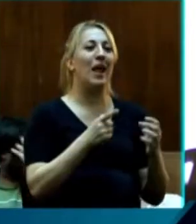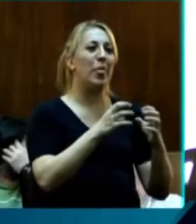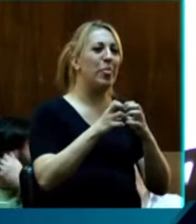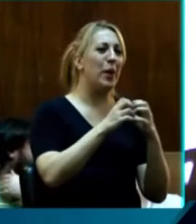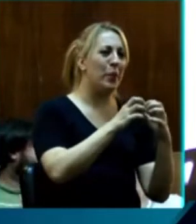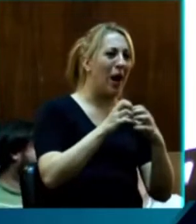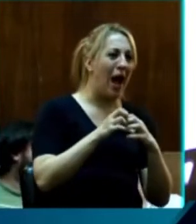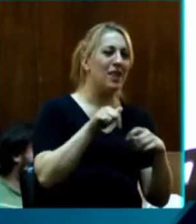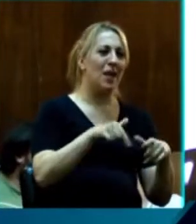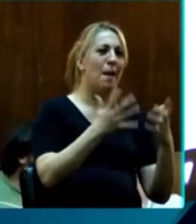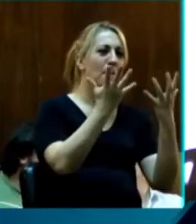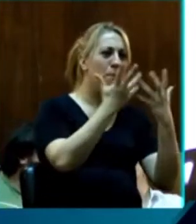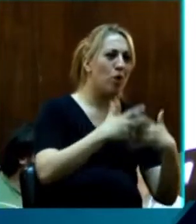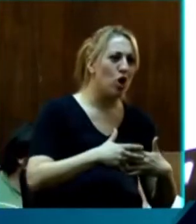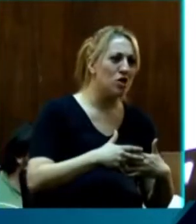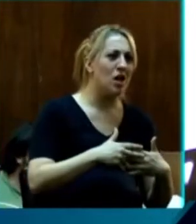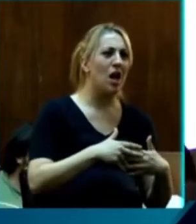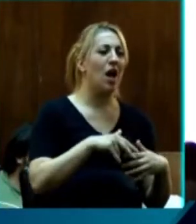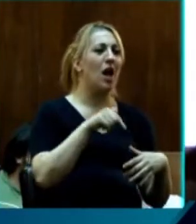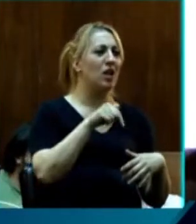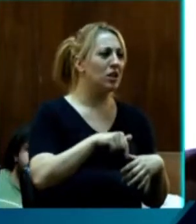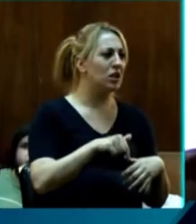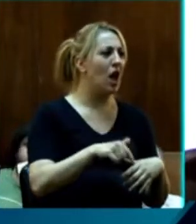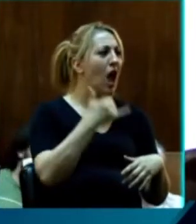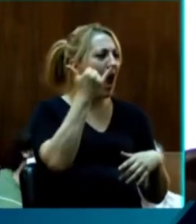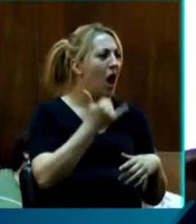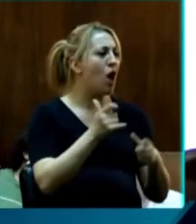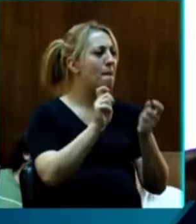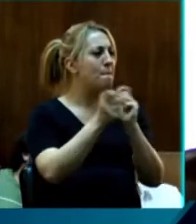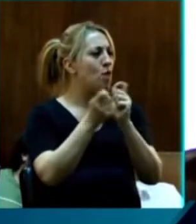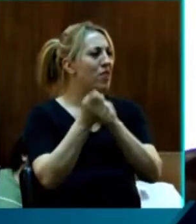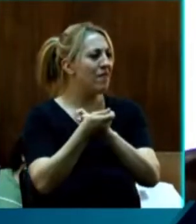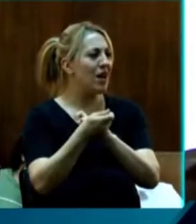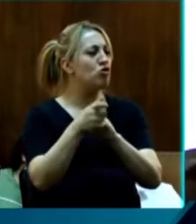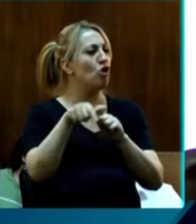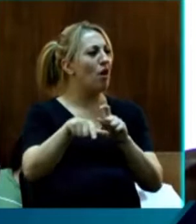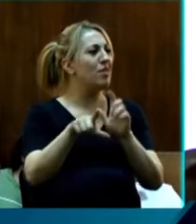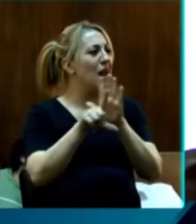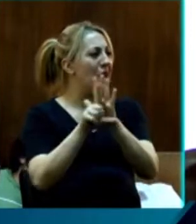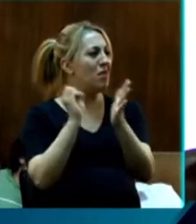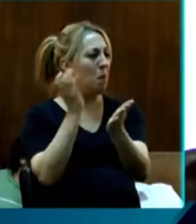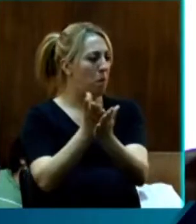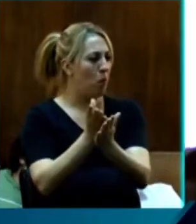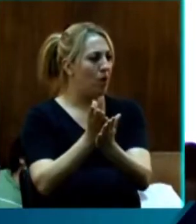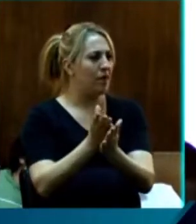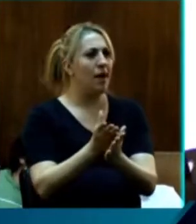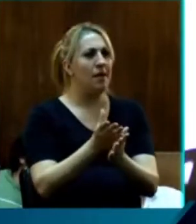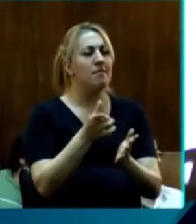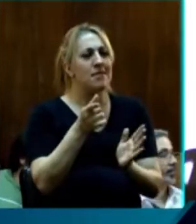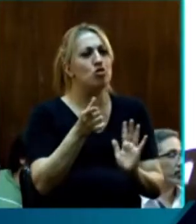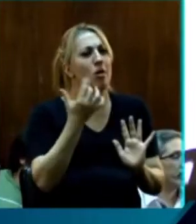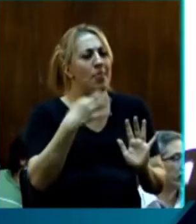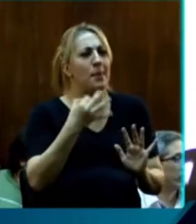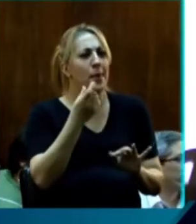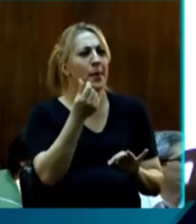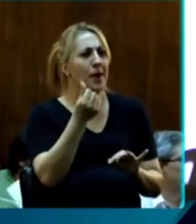de este proyecto se está discutiendo una modificación de código contravencional. Esto tiene que ser valorado.